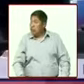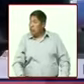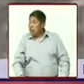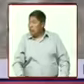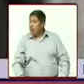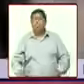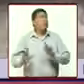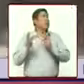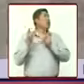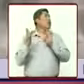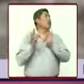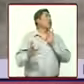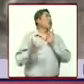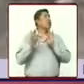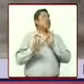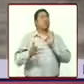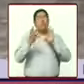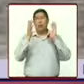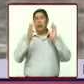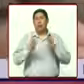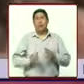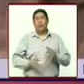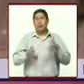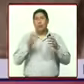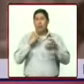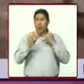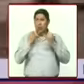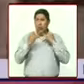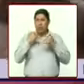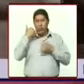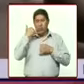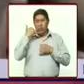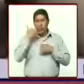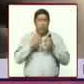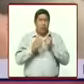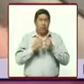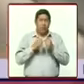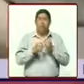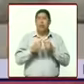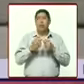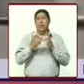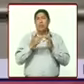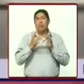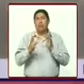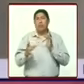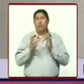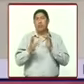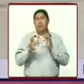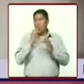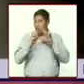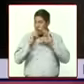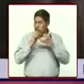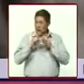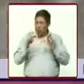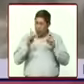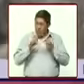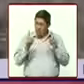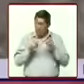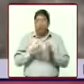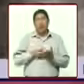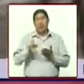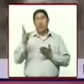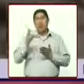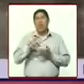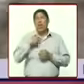A ver, estamos en este momento. Parece que ha recibido alguna llamada, algún mensaje. Se le ha ido justamente la comunicación, pero la verdad